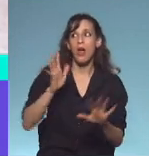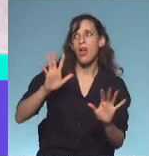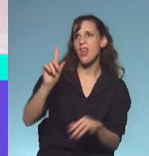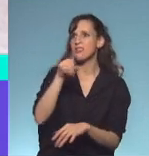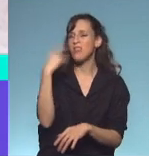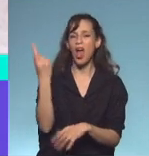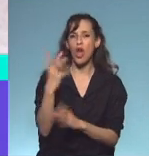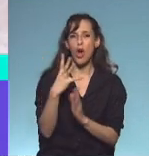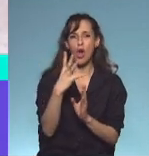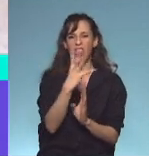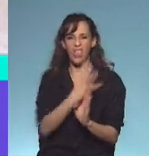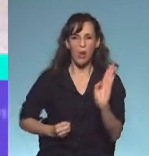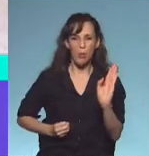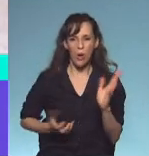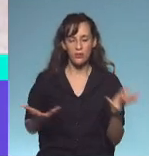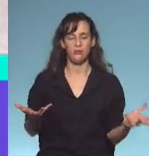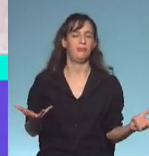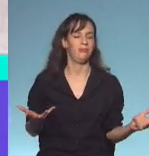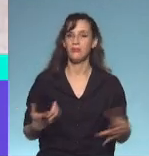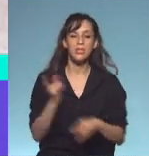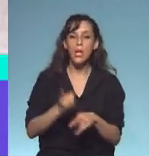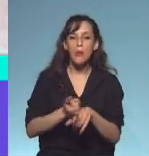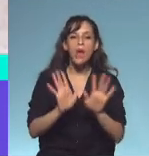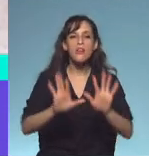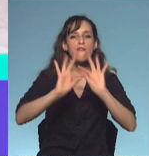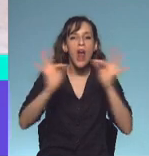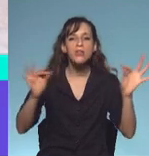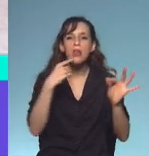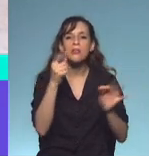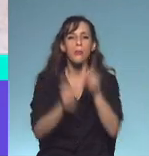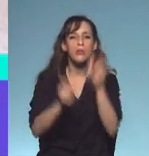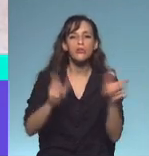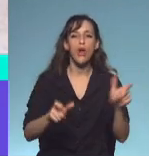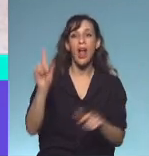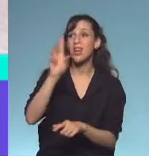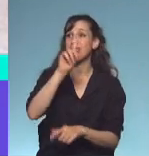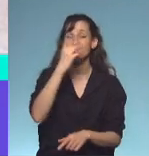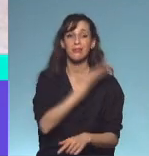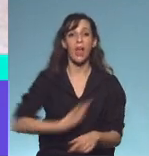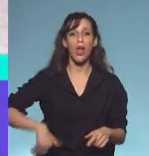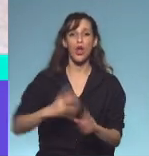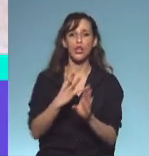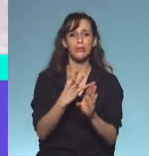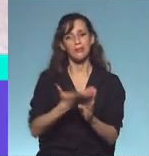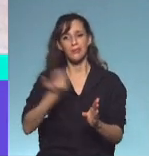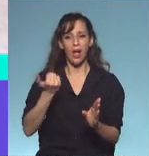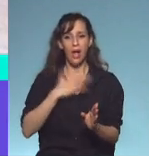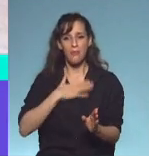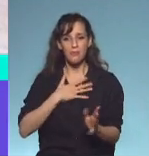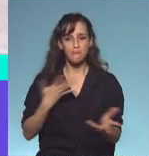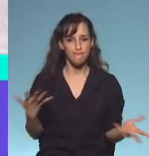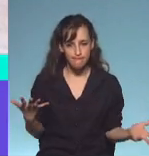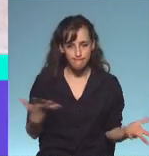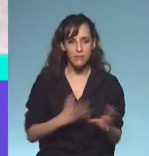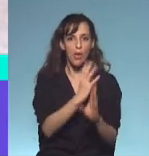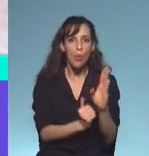uno habitualmente escucha esto también entre la gente, digo, hay falta de conciencia sobre lo que significa la recaudación